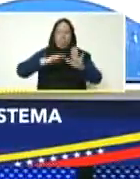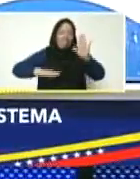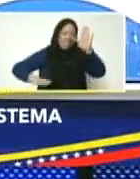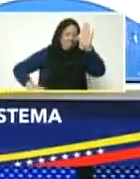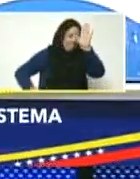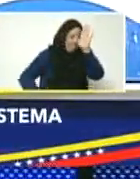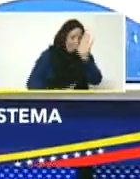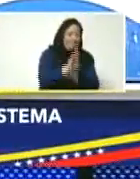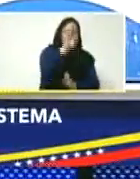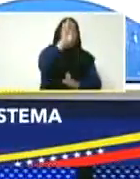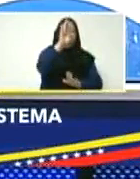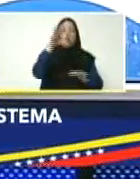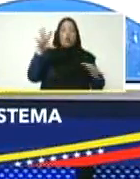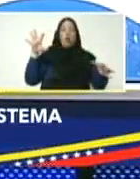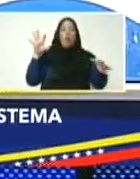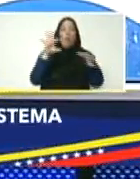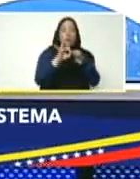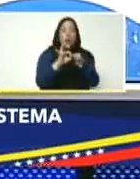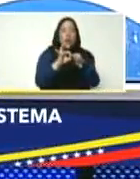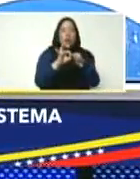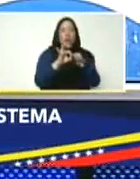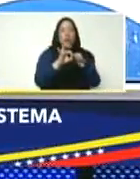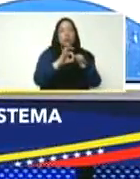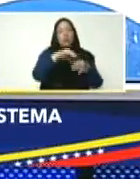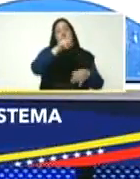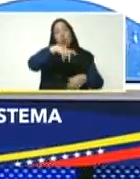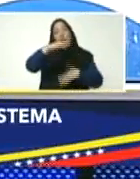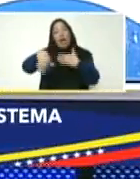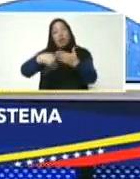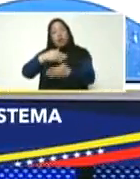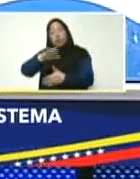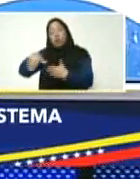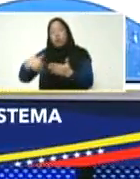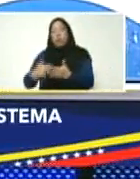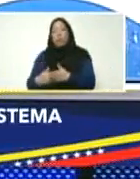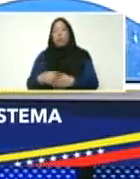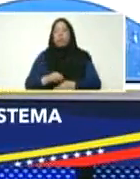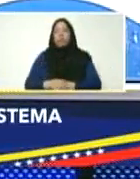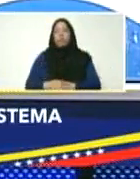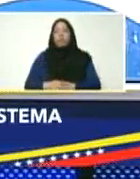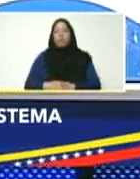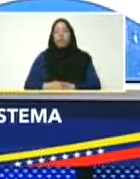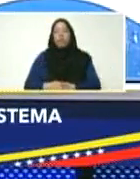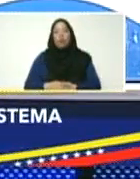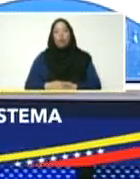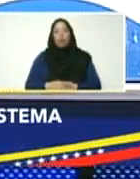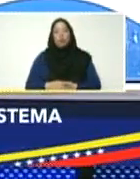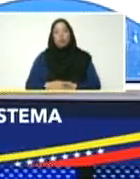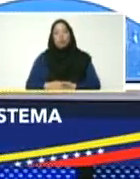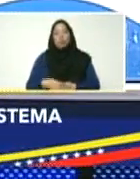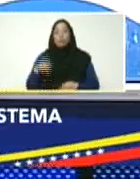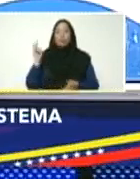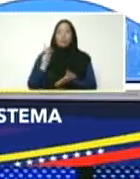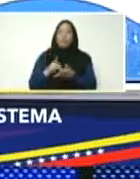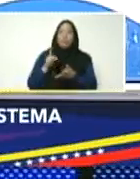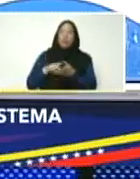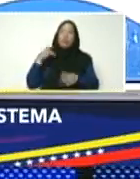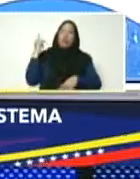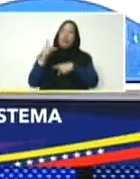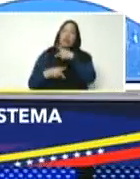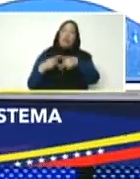organizar, unir y sumar a todos. Fíjate que participaron en ese